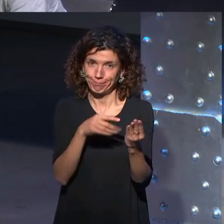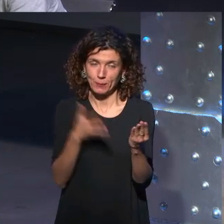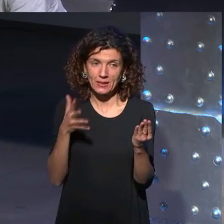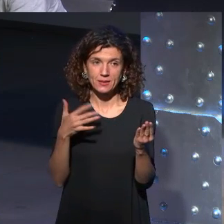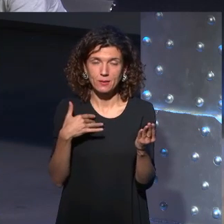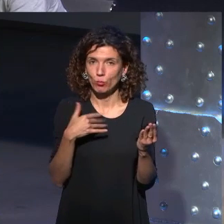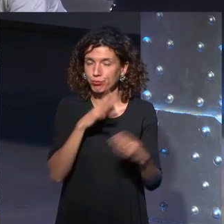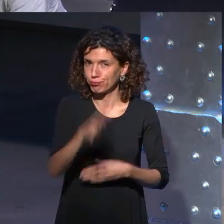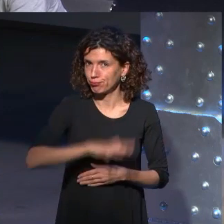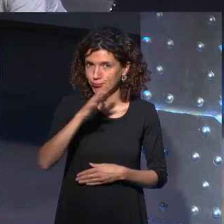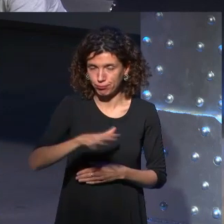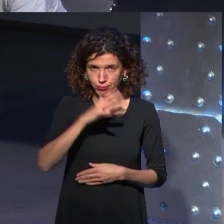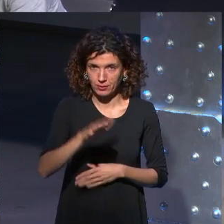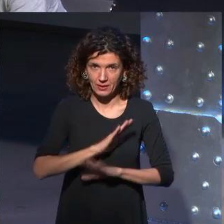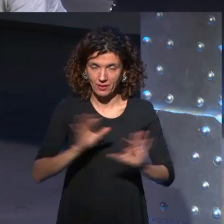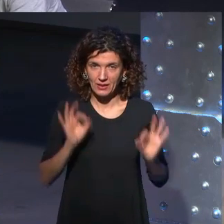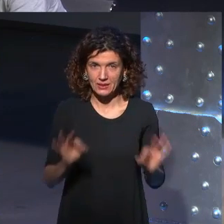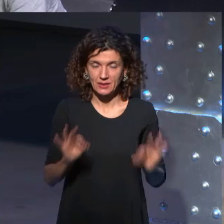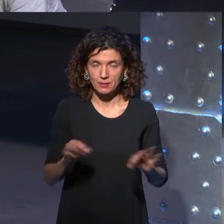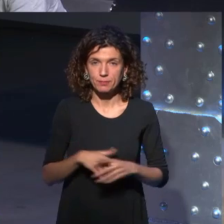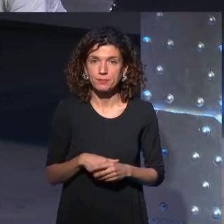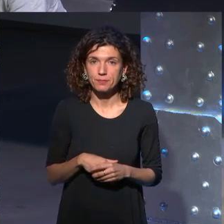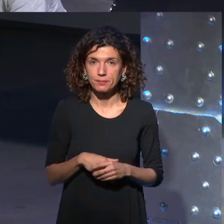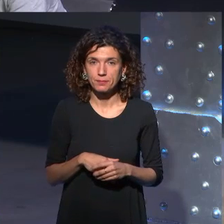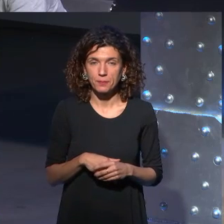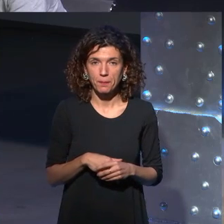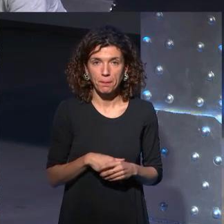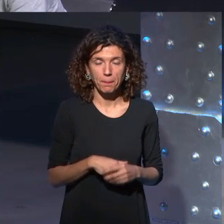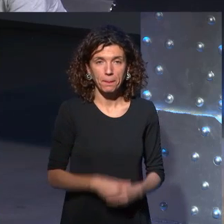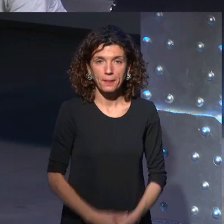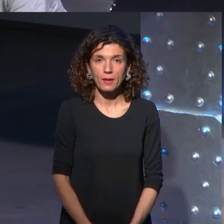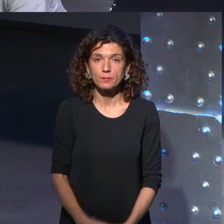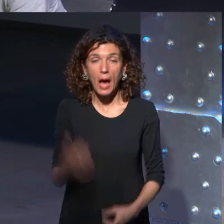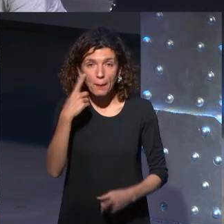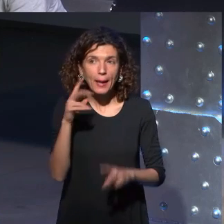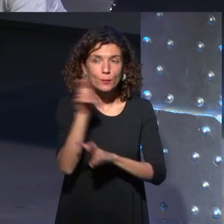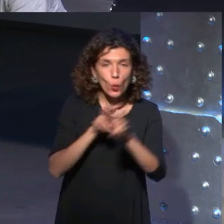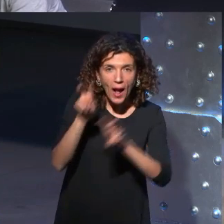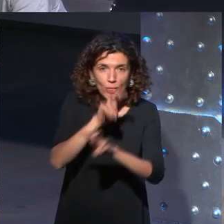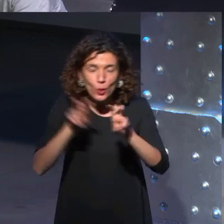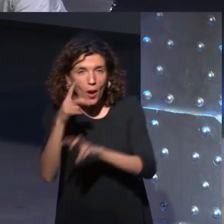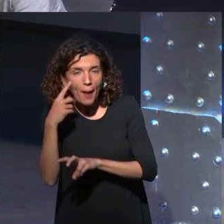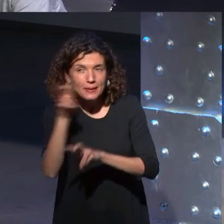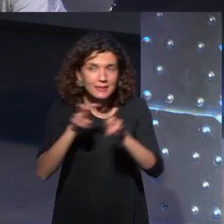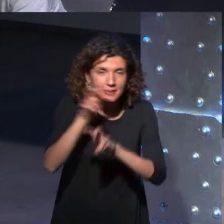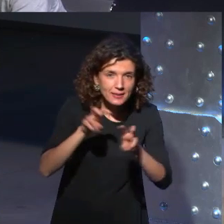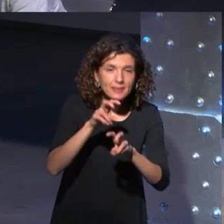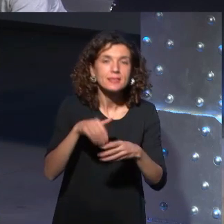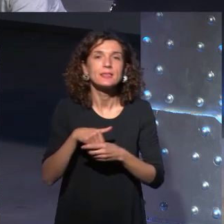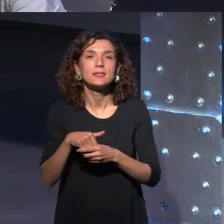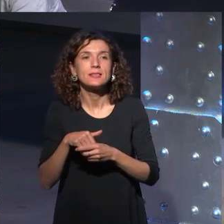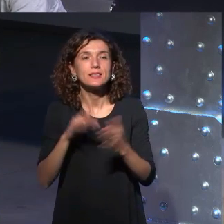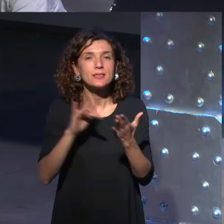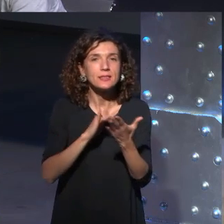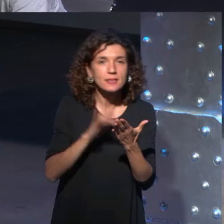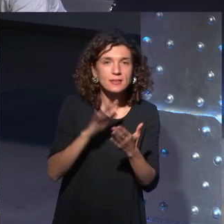Es fantástico. Vamos a ver, lo voy a buscar otra vez. No lo encuentro. Tengo aquí. Voy a contar a 10. Tengo